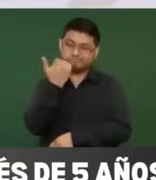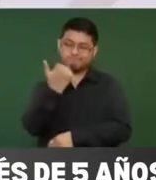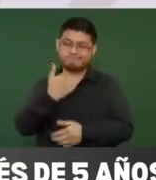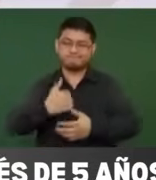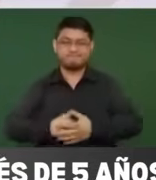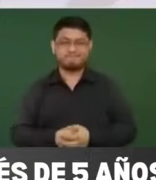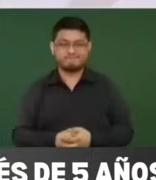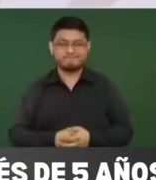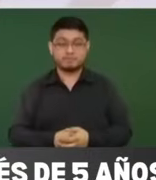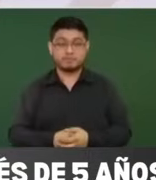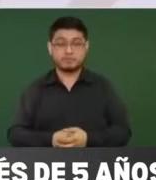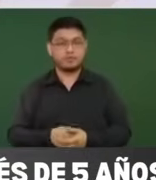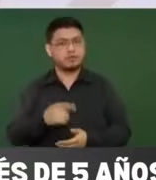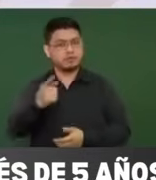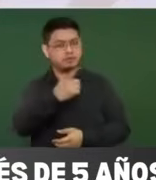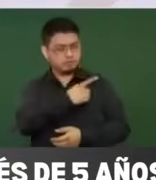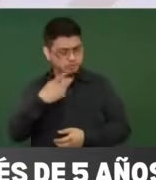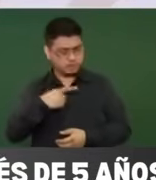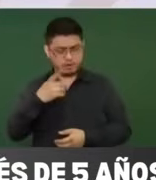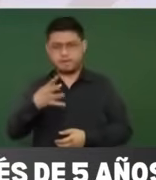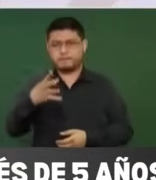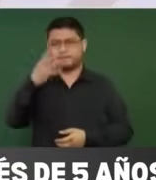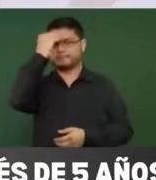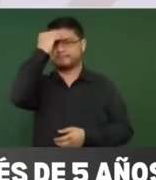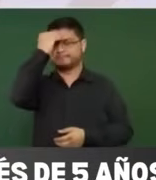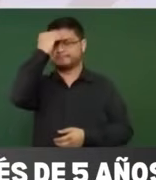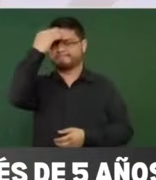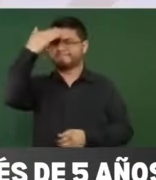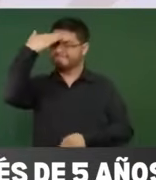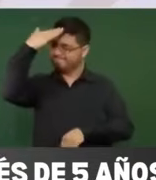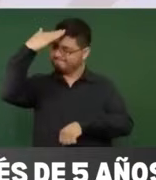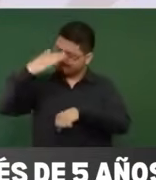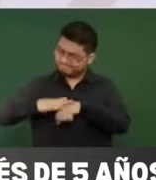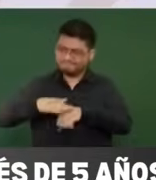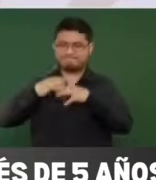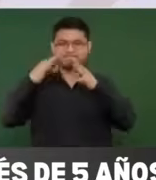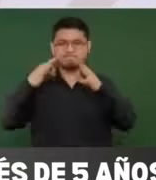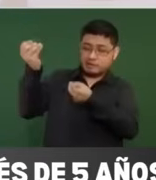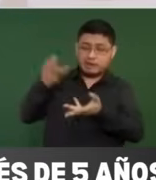Nosotros tenemos que aprender bien esa lección.